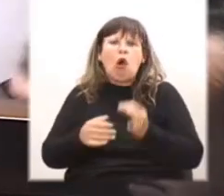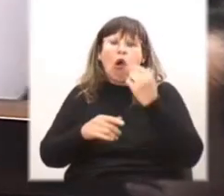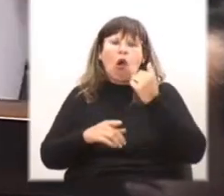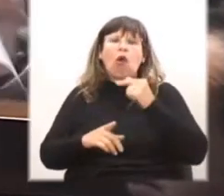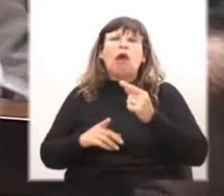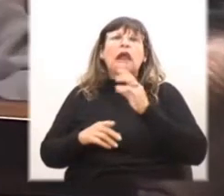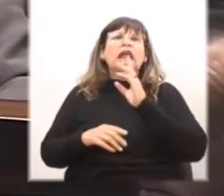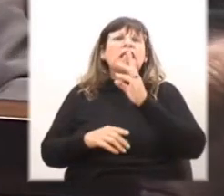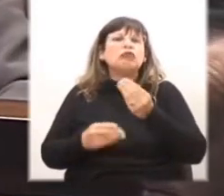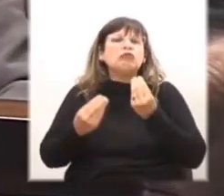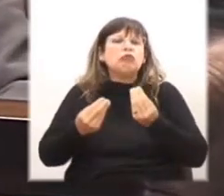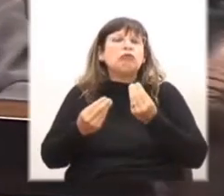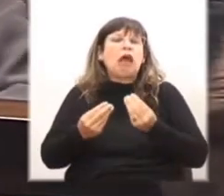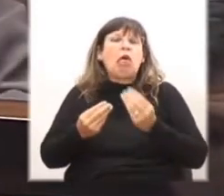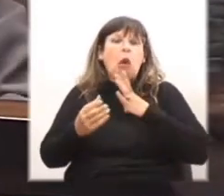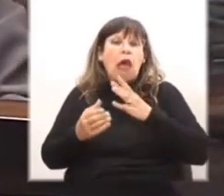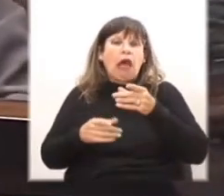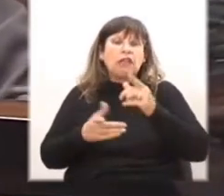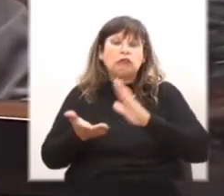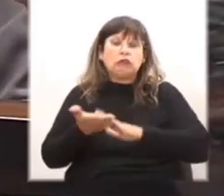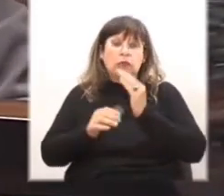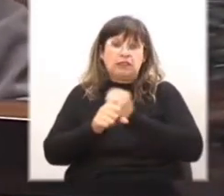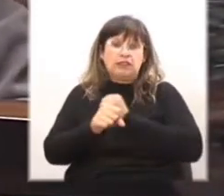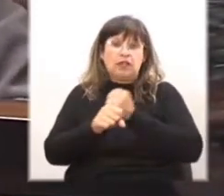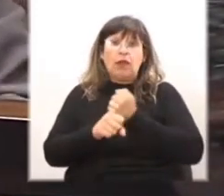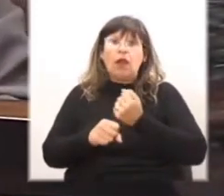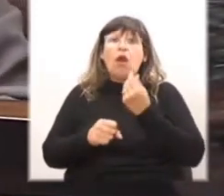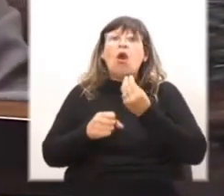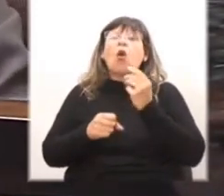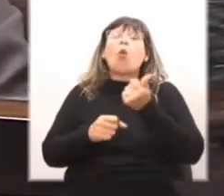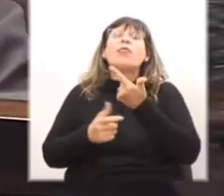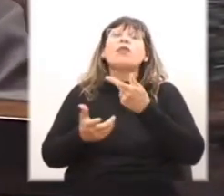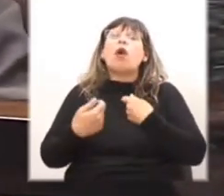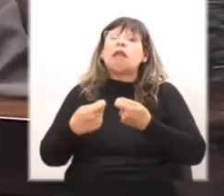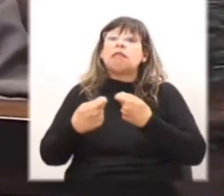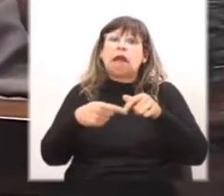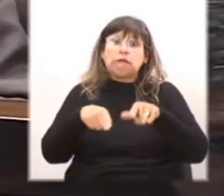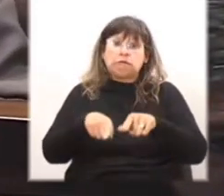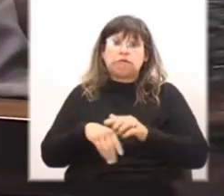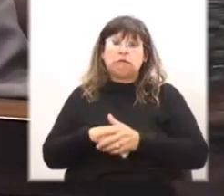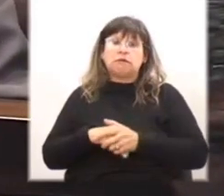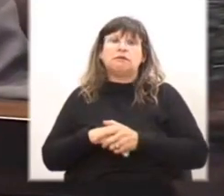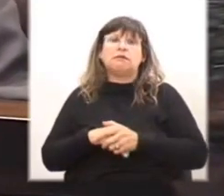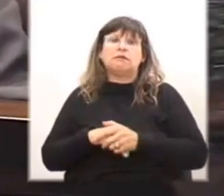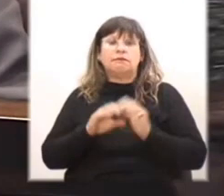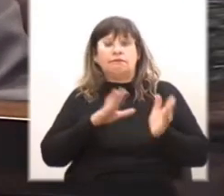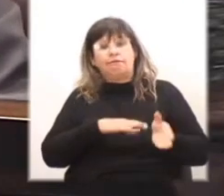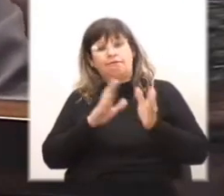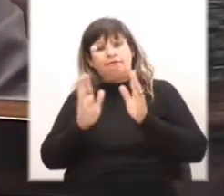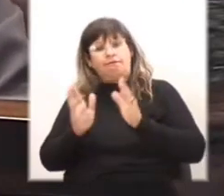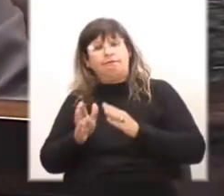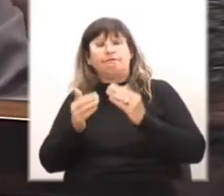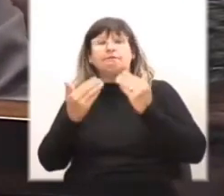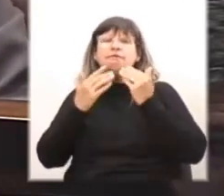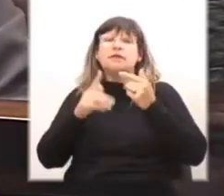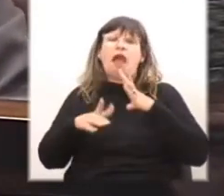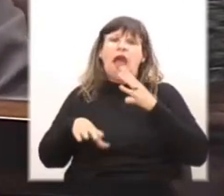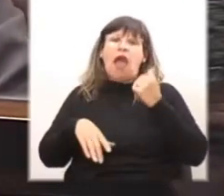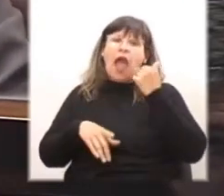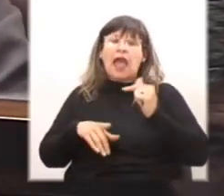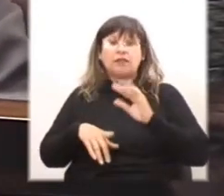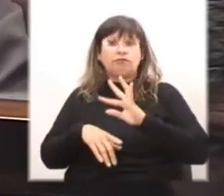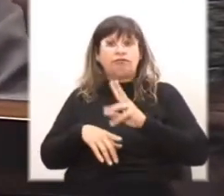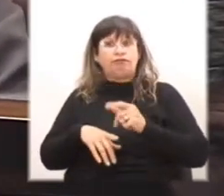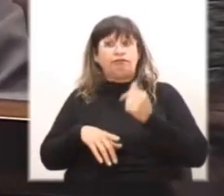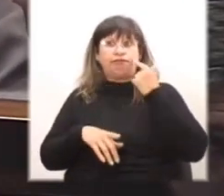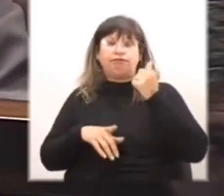resultado arrojó ese trabajo, qué costo insumió. Por otro lado, preguntamos si han existido